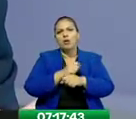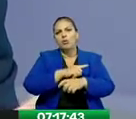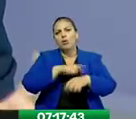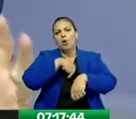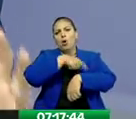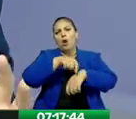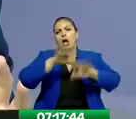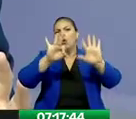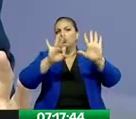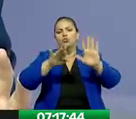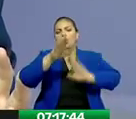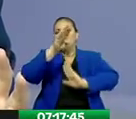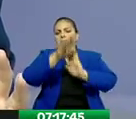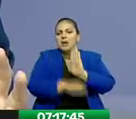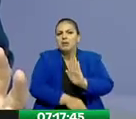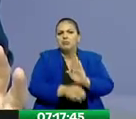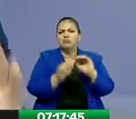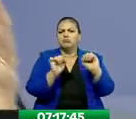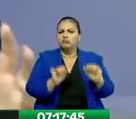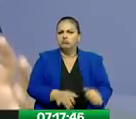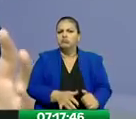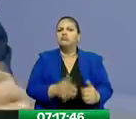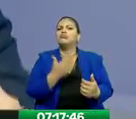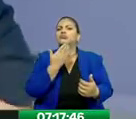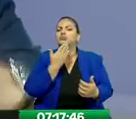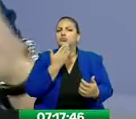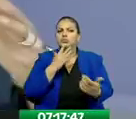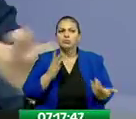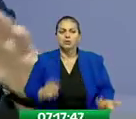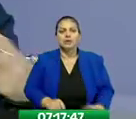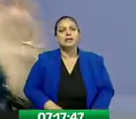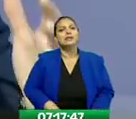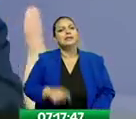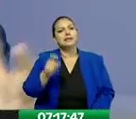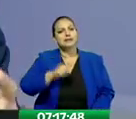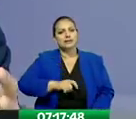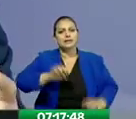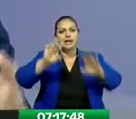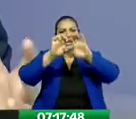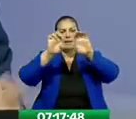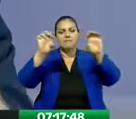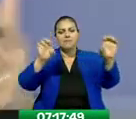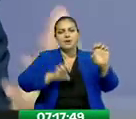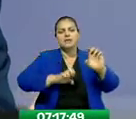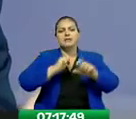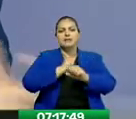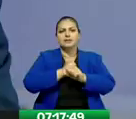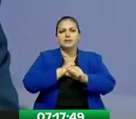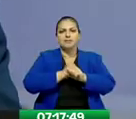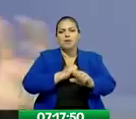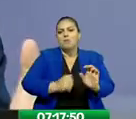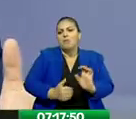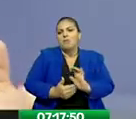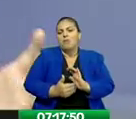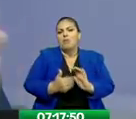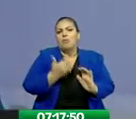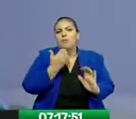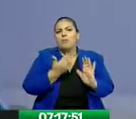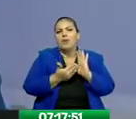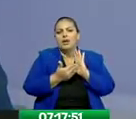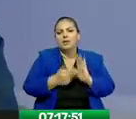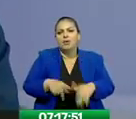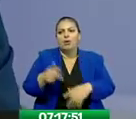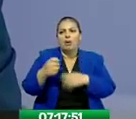final de cuentas es que las empresas se puedan adaptar a los entornos y los mercados. Cuando hay situación complicada, pues tienen que poderse